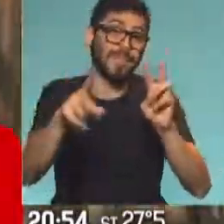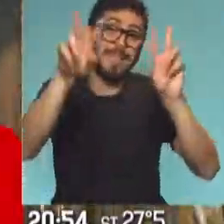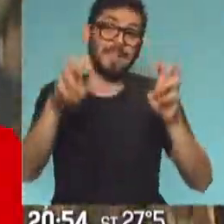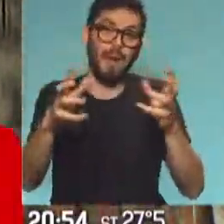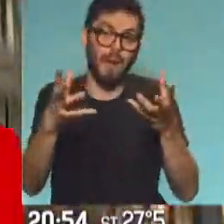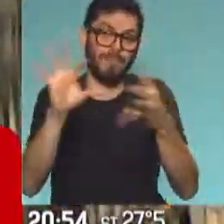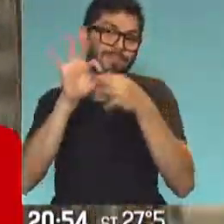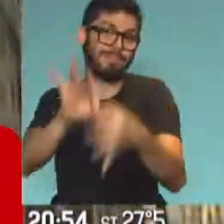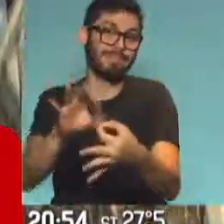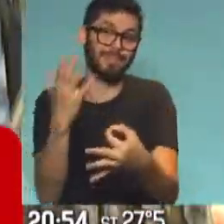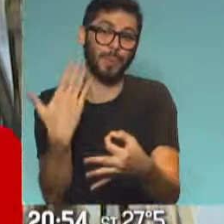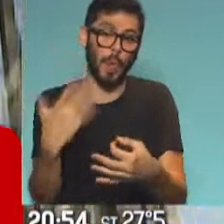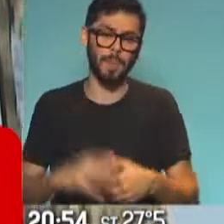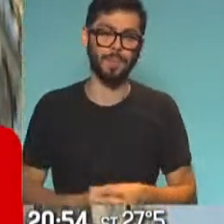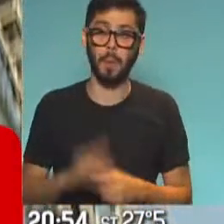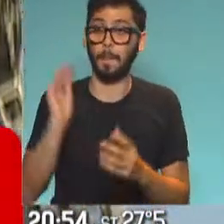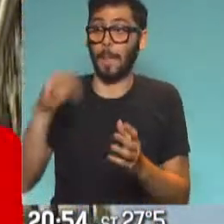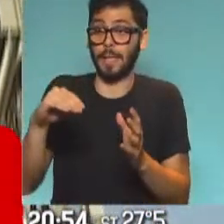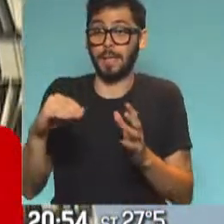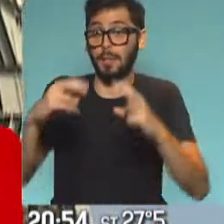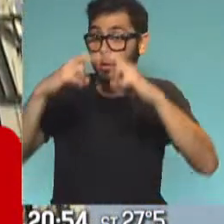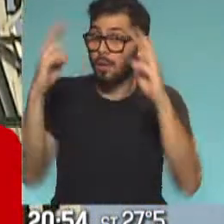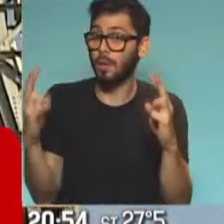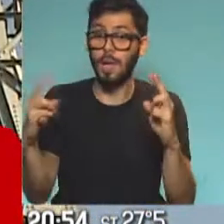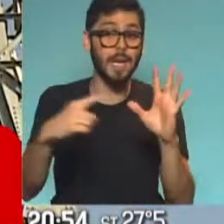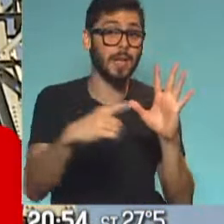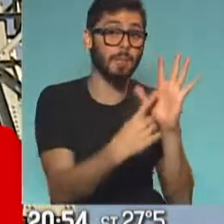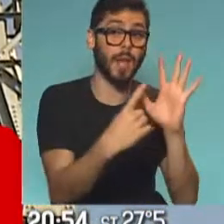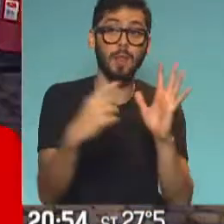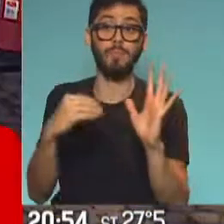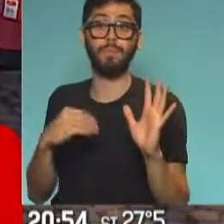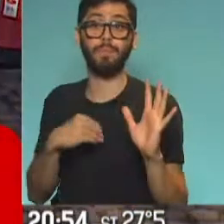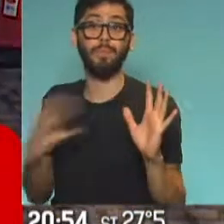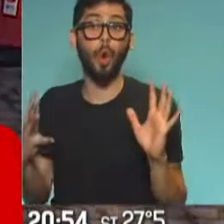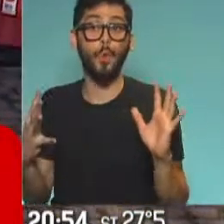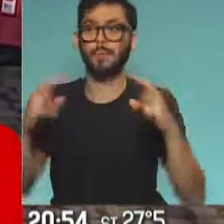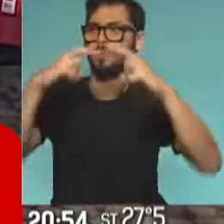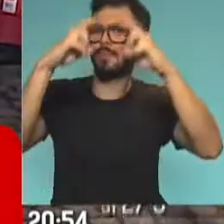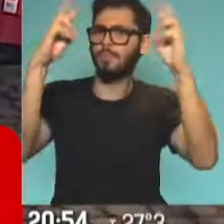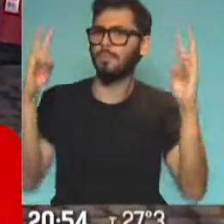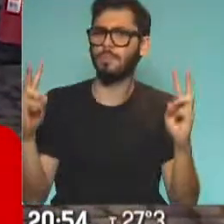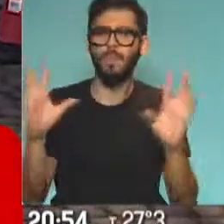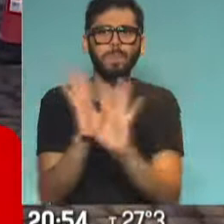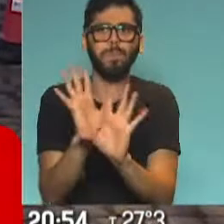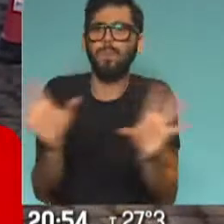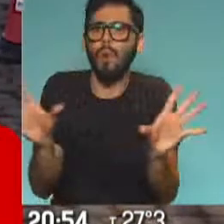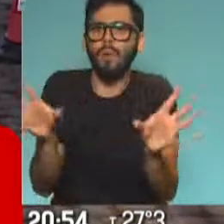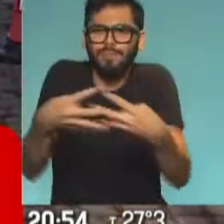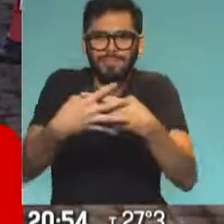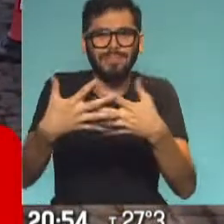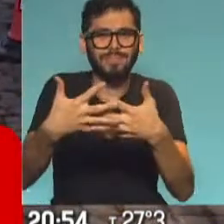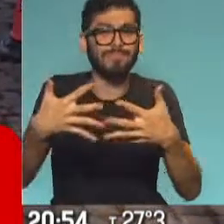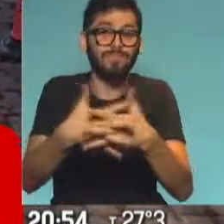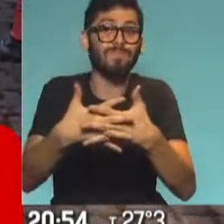además aúna a la ciudad y a la provincia, ¿no? Entonces, el puente transbordador como emblema también de esa integración.